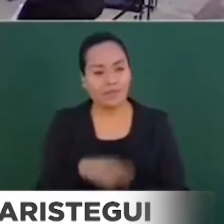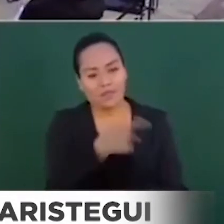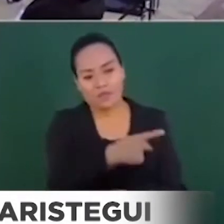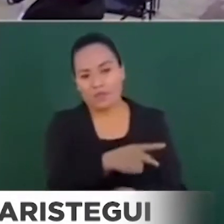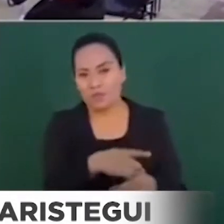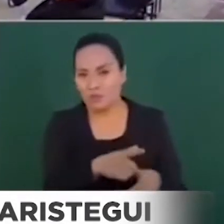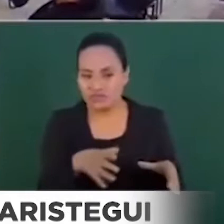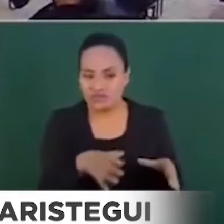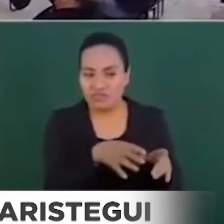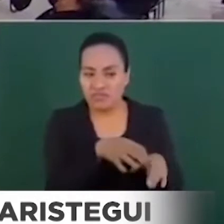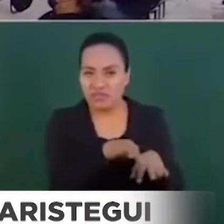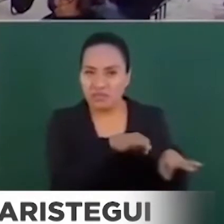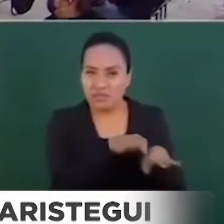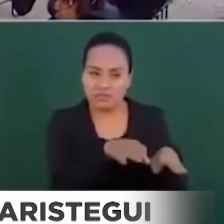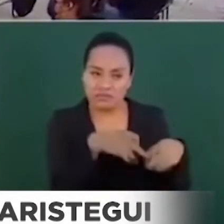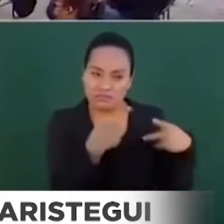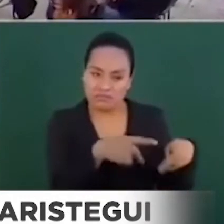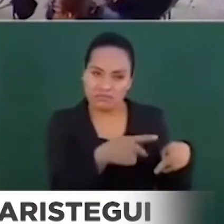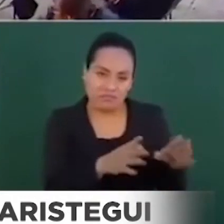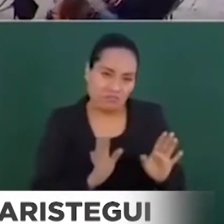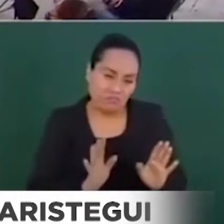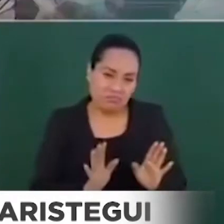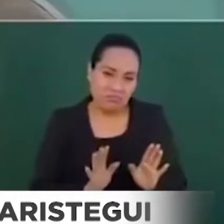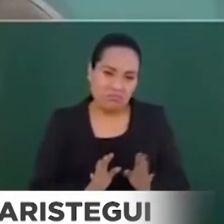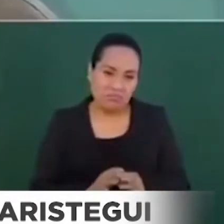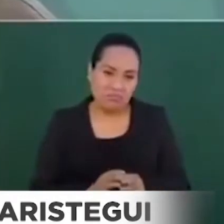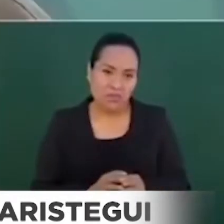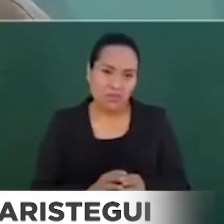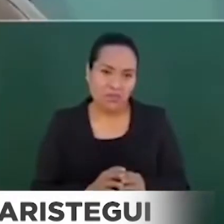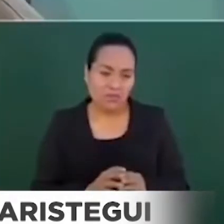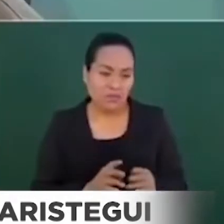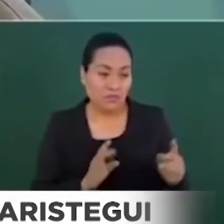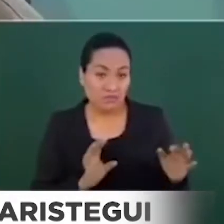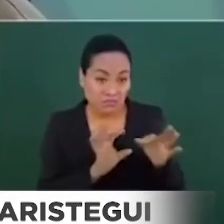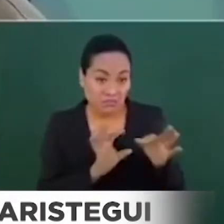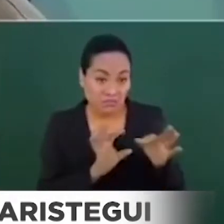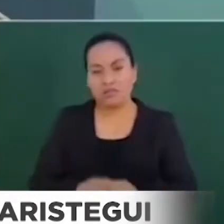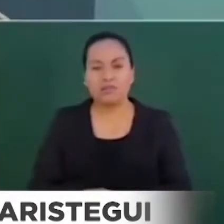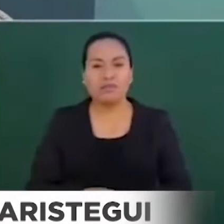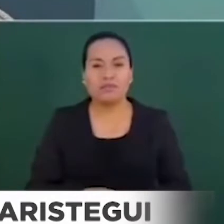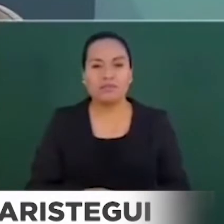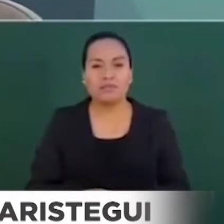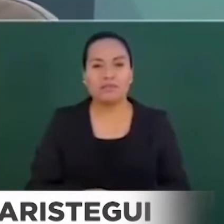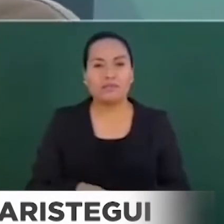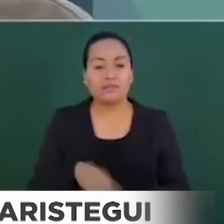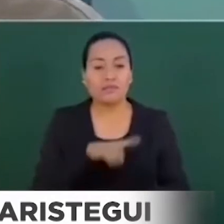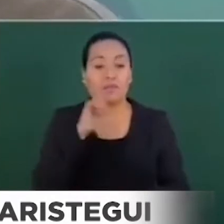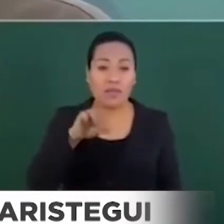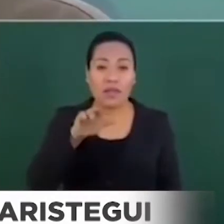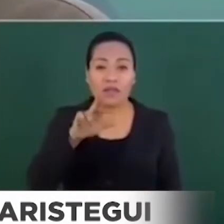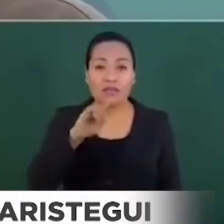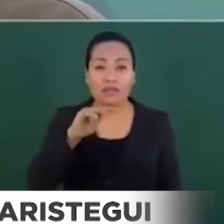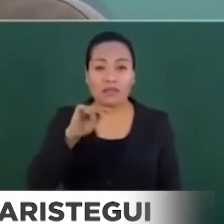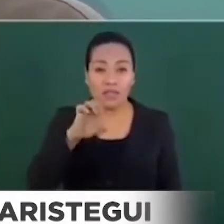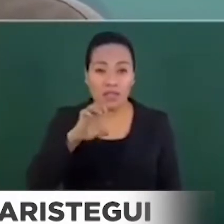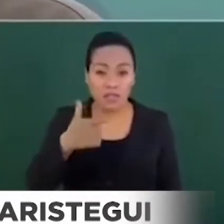en Tabasco, esto para obtener mejores ganancias en sus negocios personales. Así se lanza en contra de ellos y bueno, lo ha hecho en